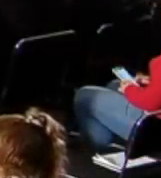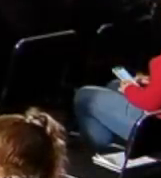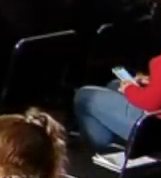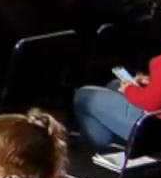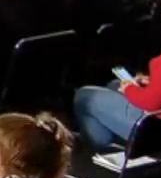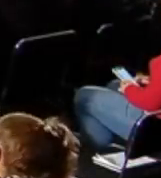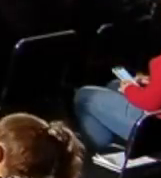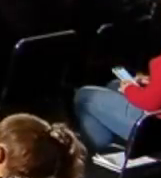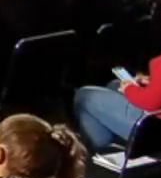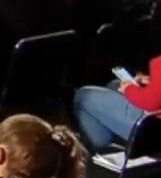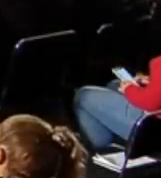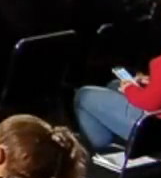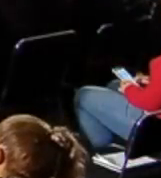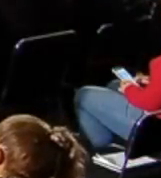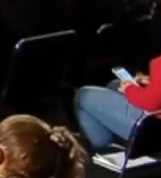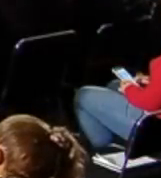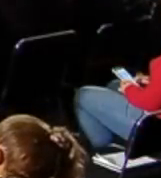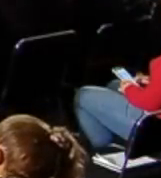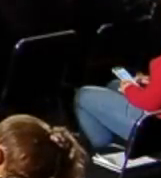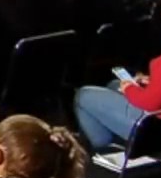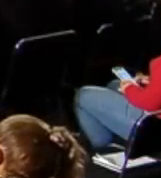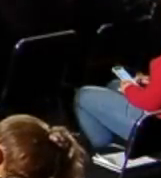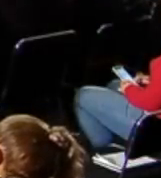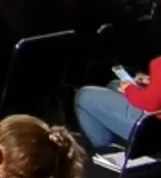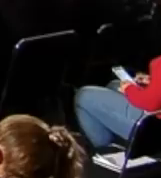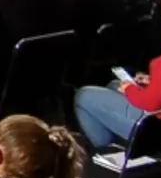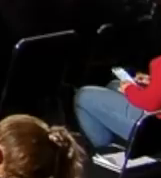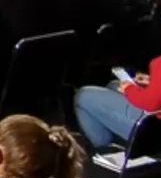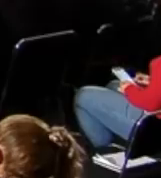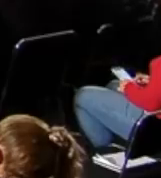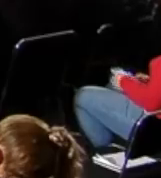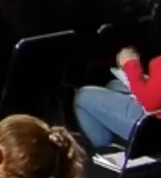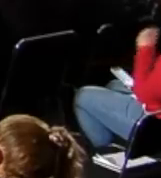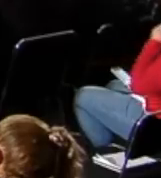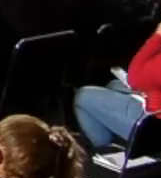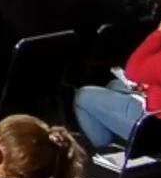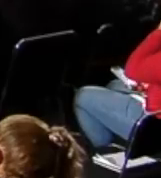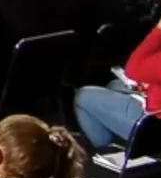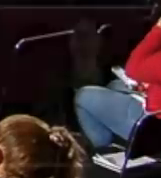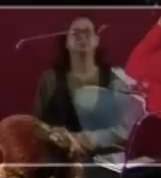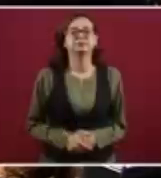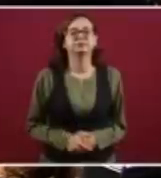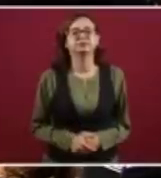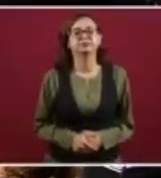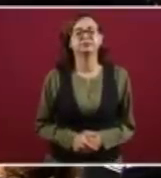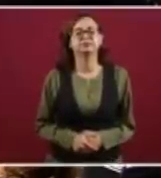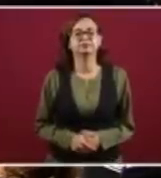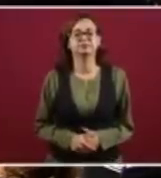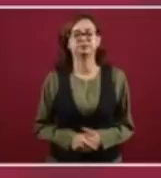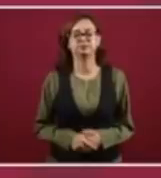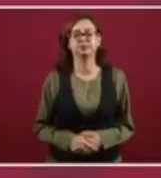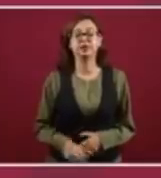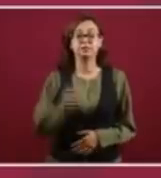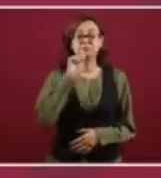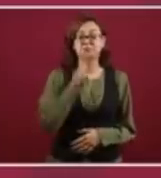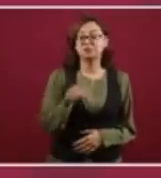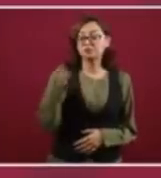Incluso en el caso de Diego Fernández de Ceballos, me pareció